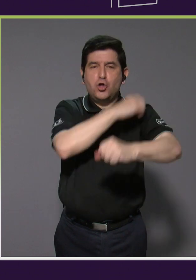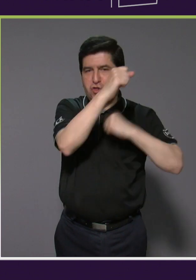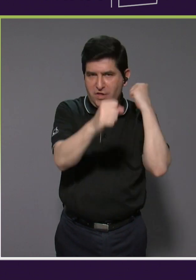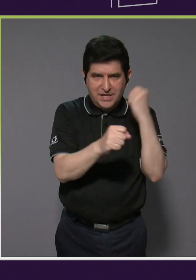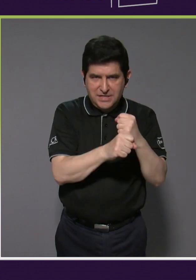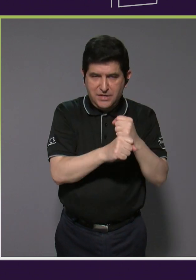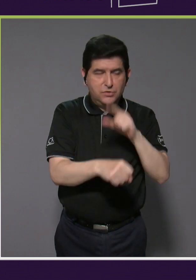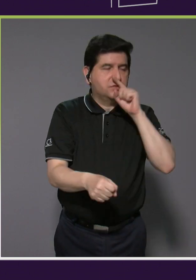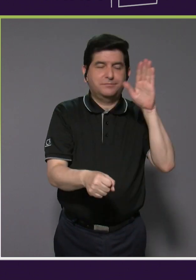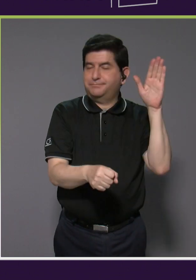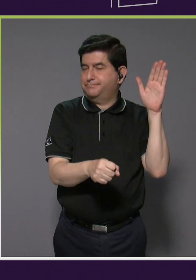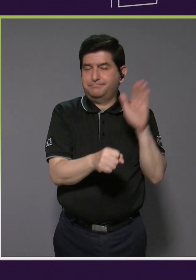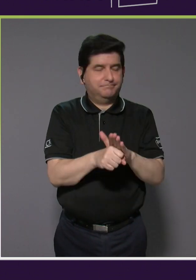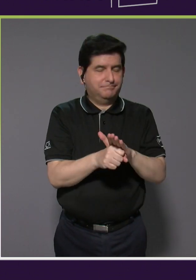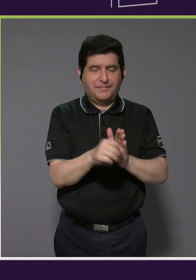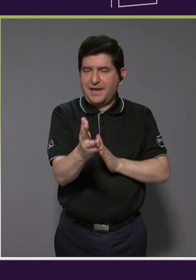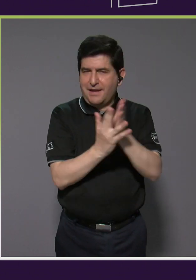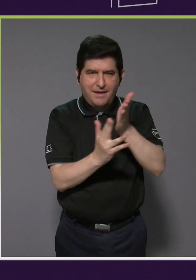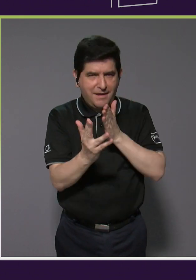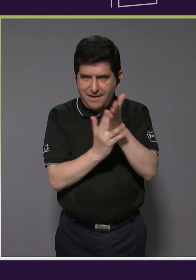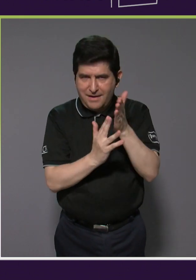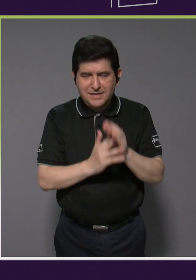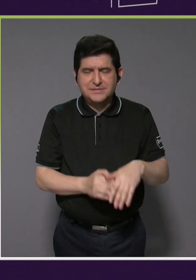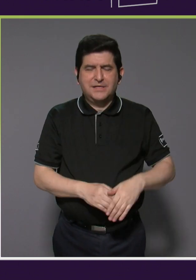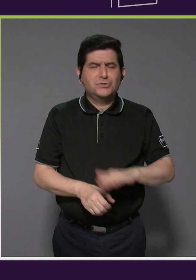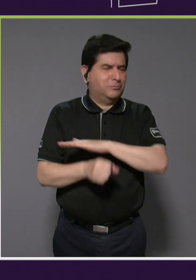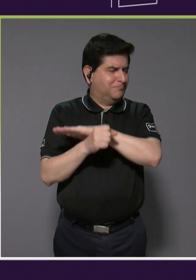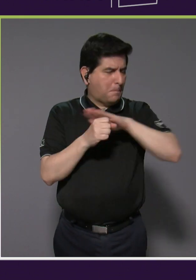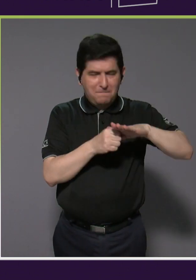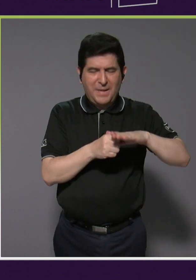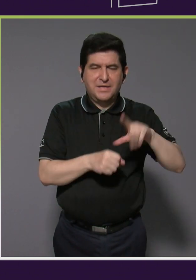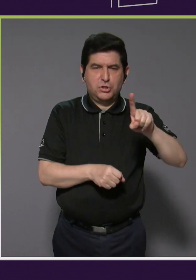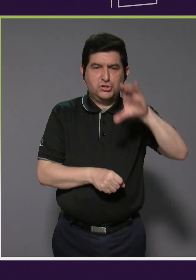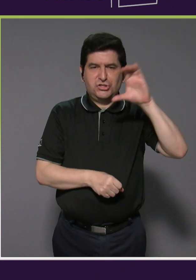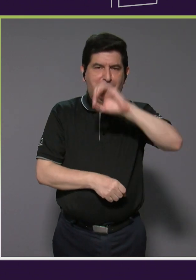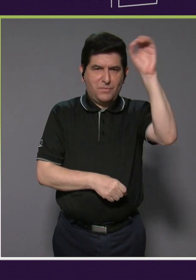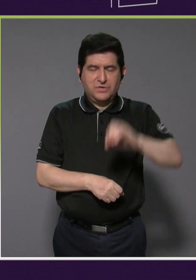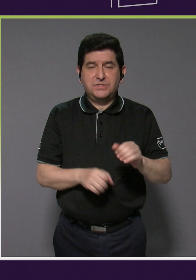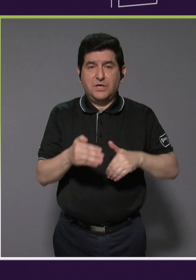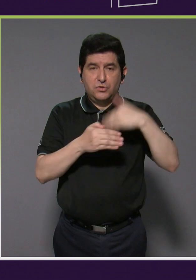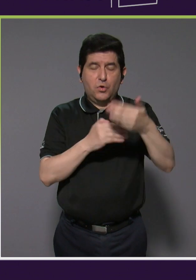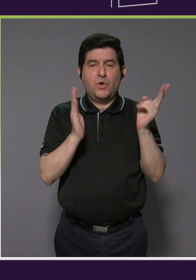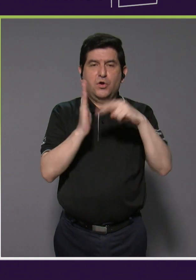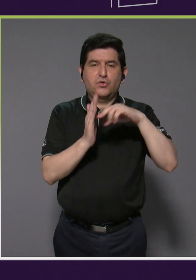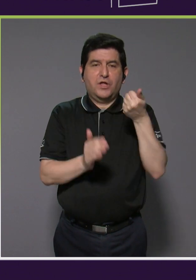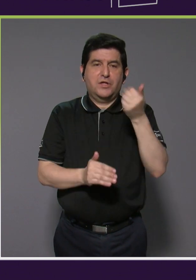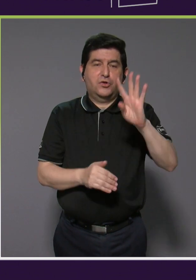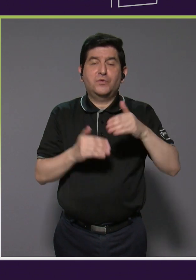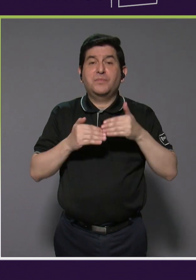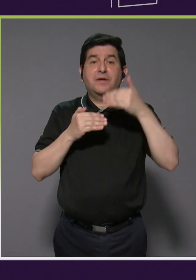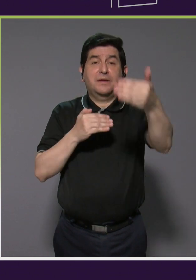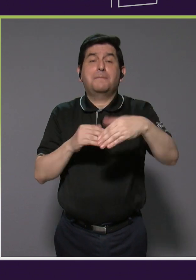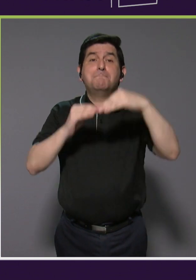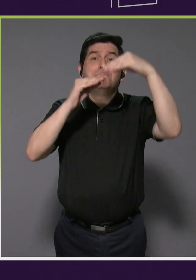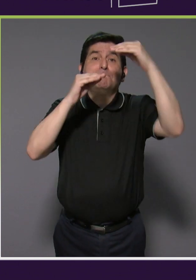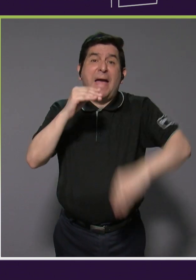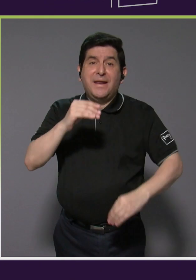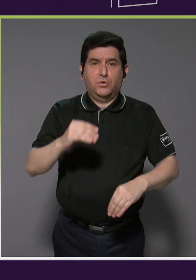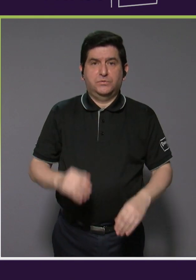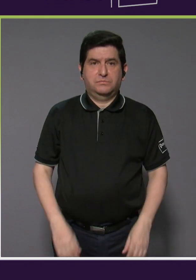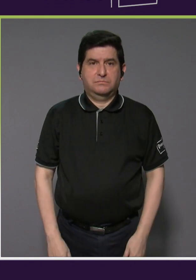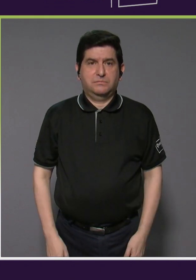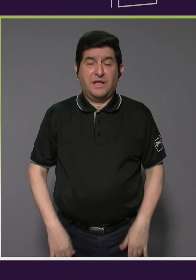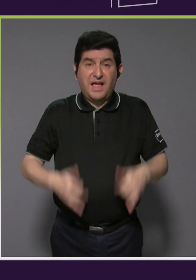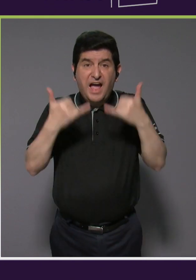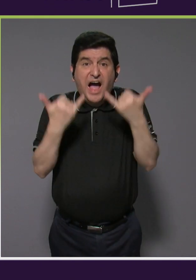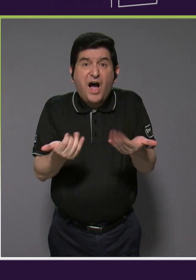no se cumple, ¿verdad?, esa accesibilidad al 100%, y después del año 2014 en adelante menos, ¿verdad? Y